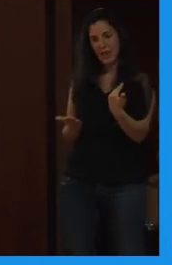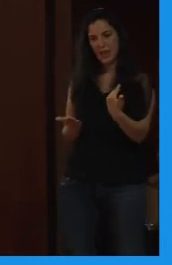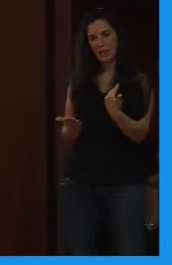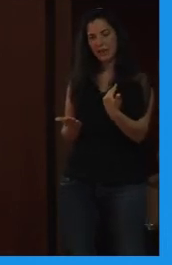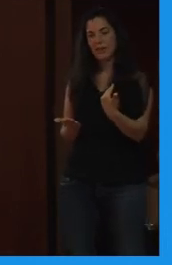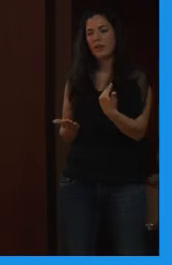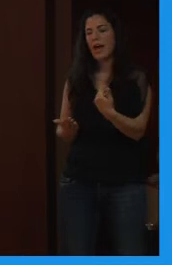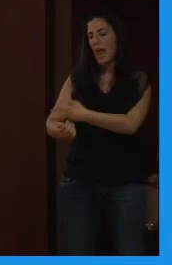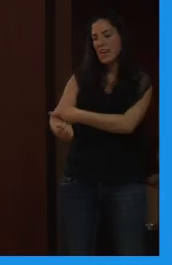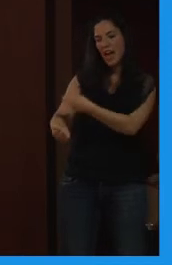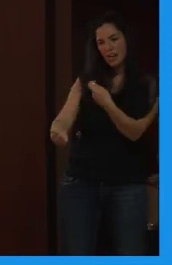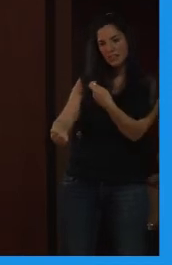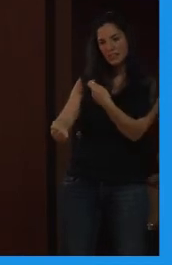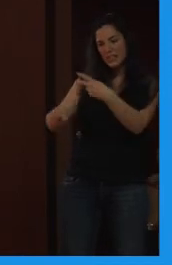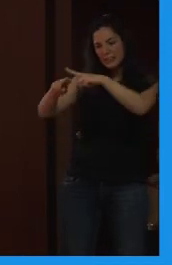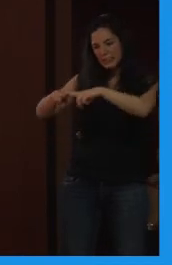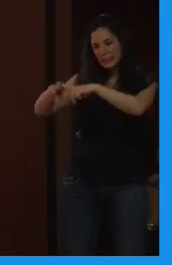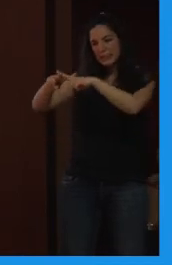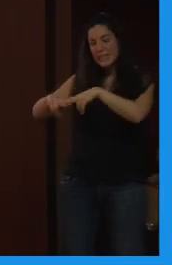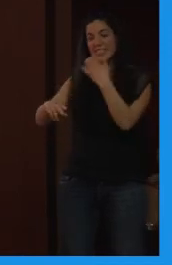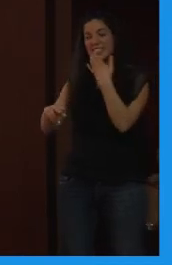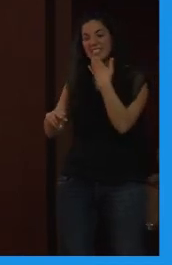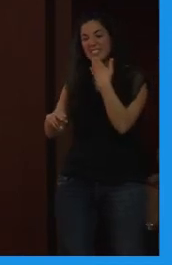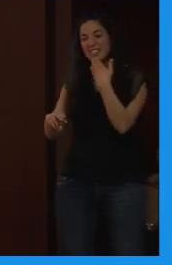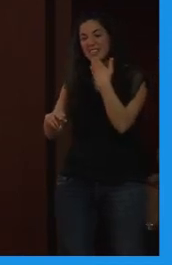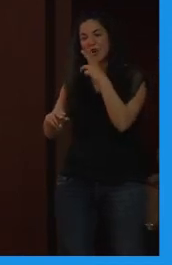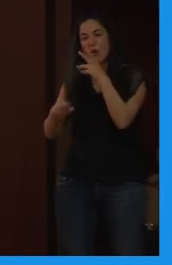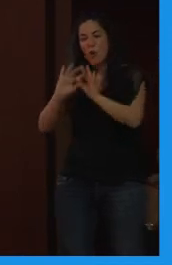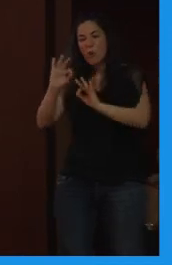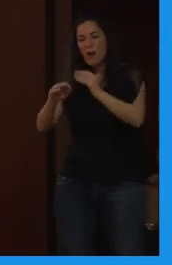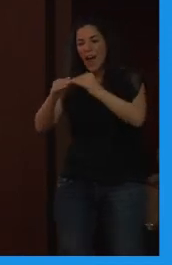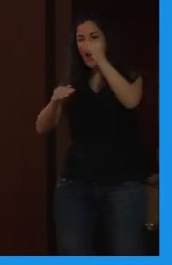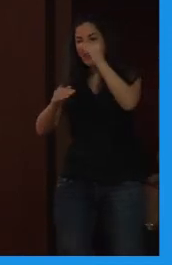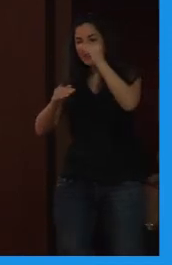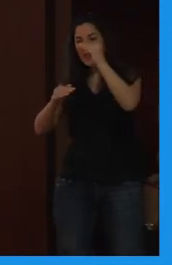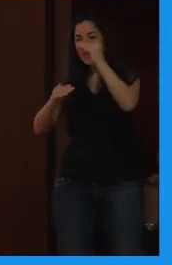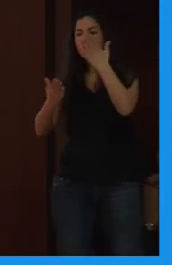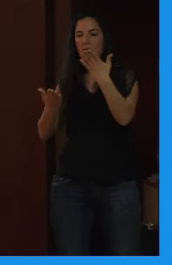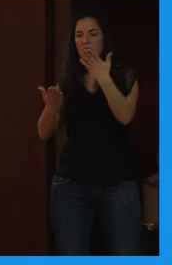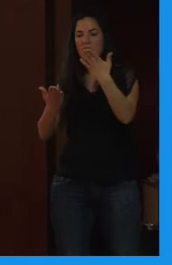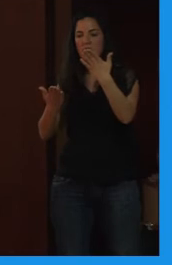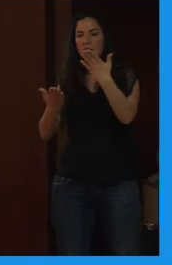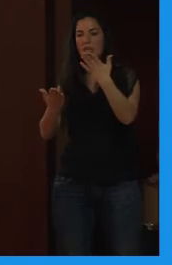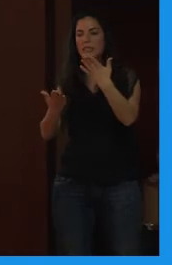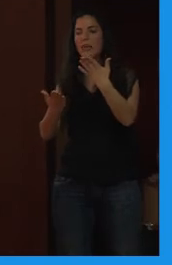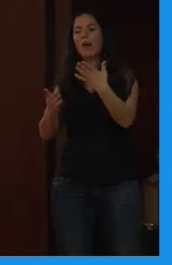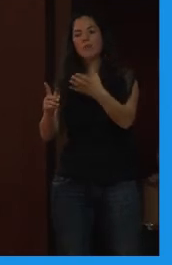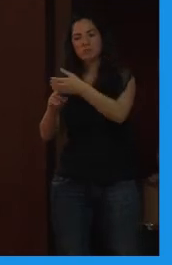hormona hipofisaria y si está muy elevada, se descarta el hipotiroidismo. Se confirma o se